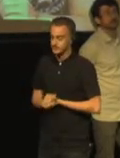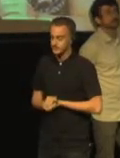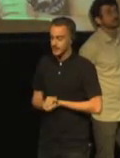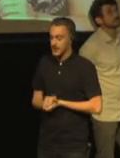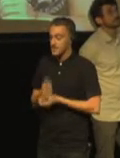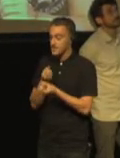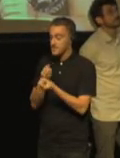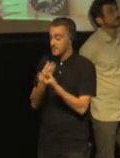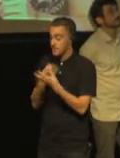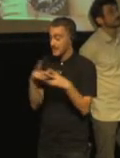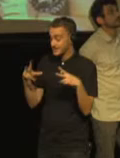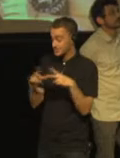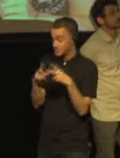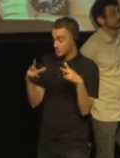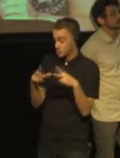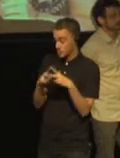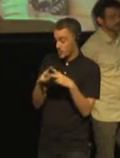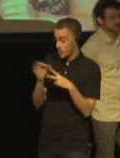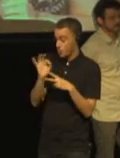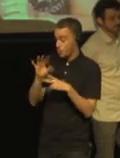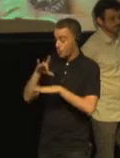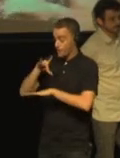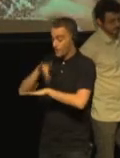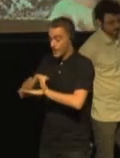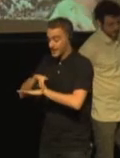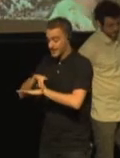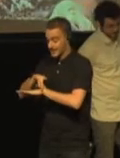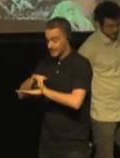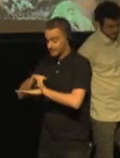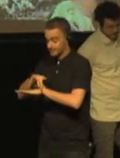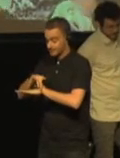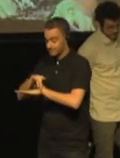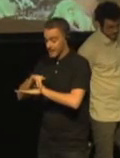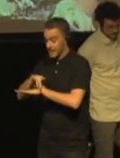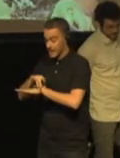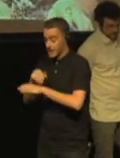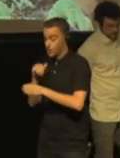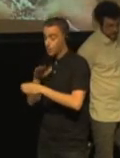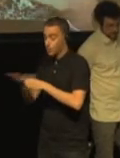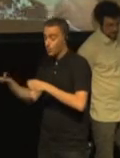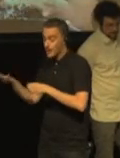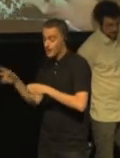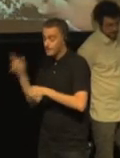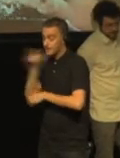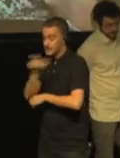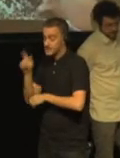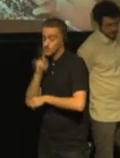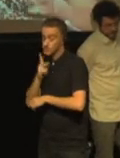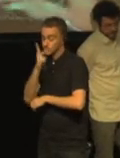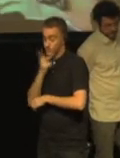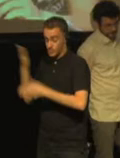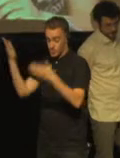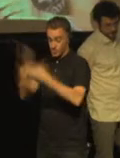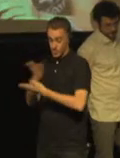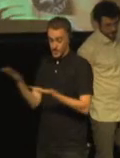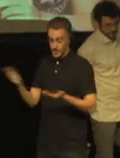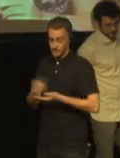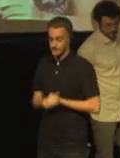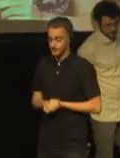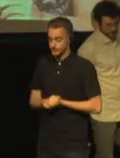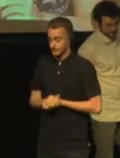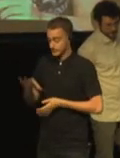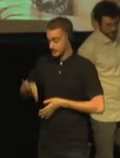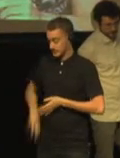de asistencia médica o sanitaria que cubra a las personas sordociegas. No existen. Los